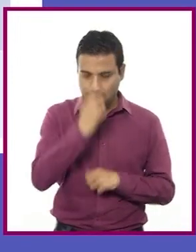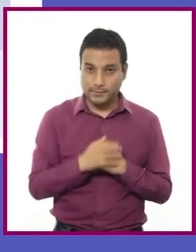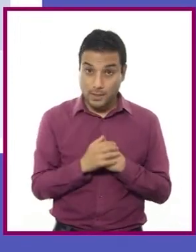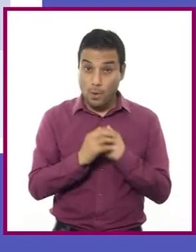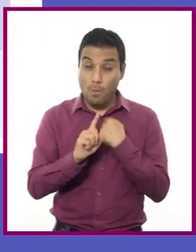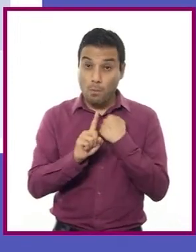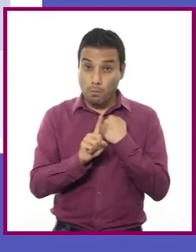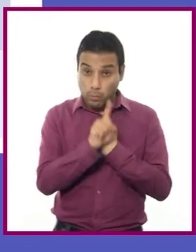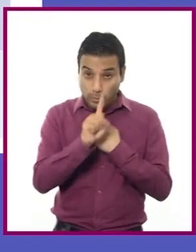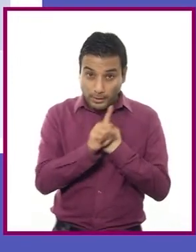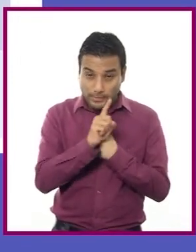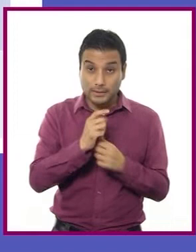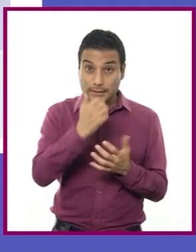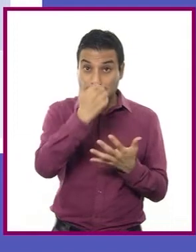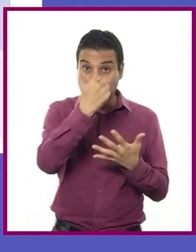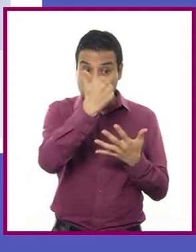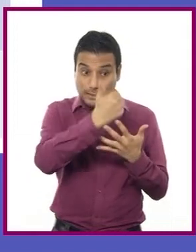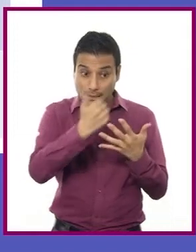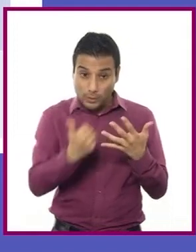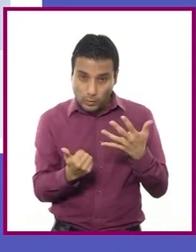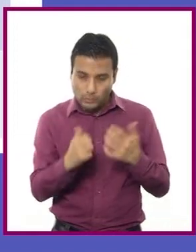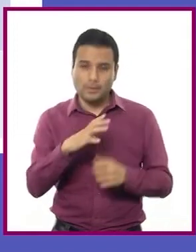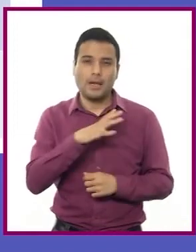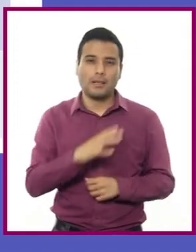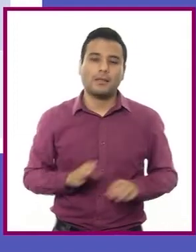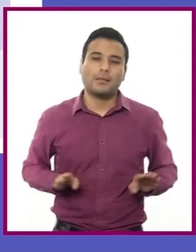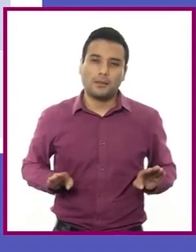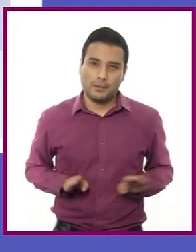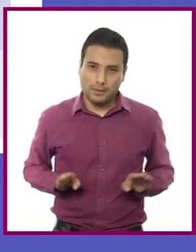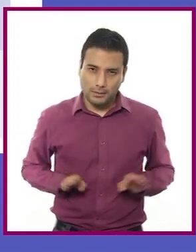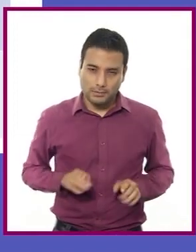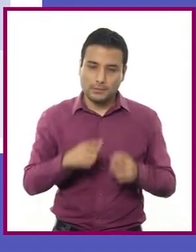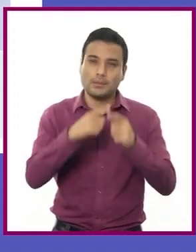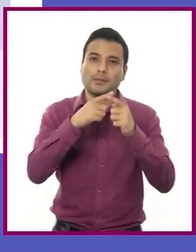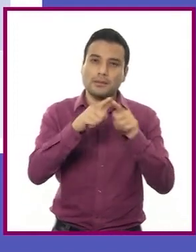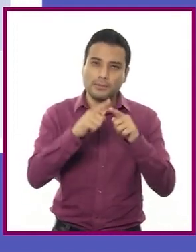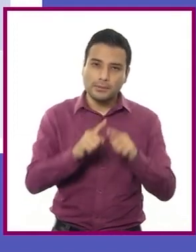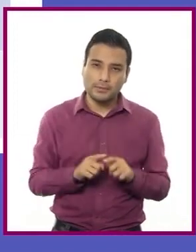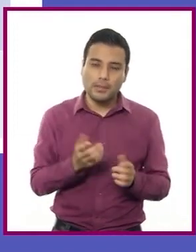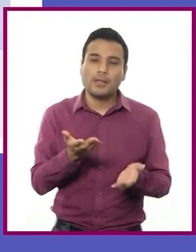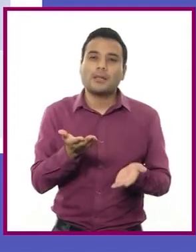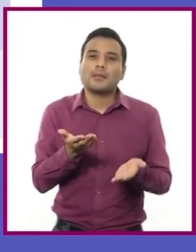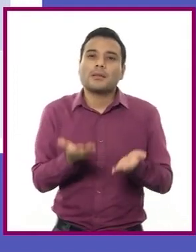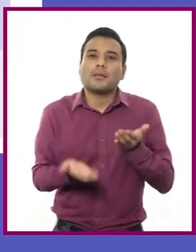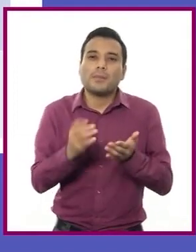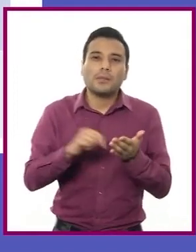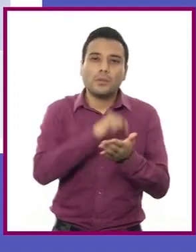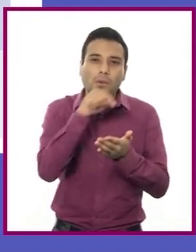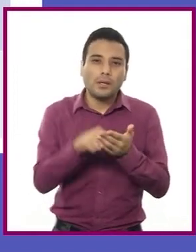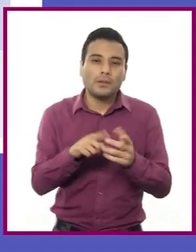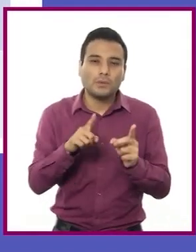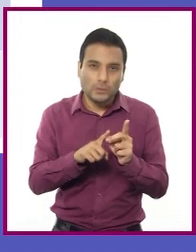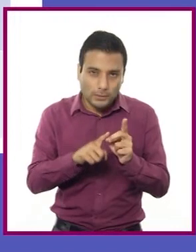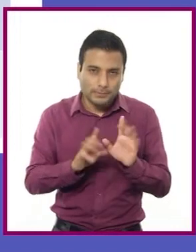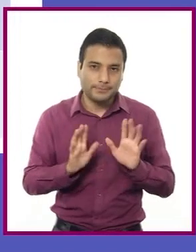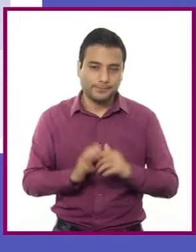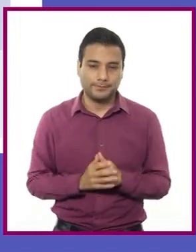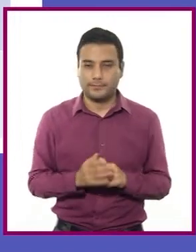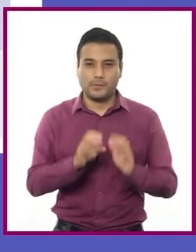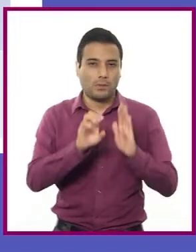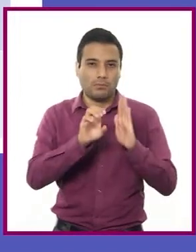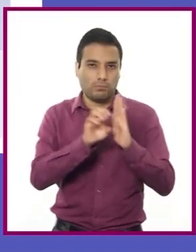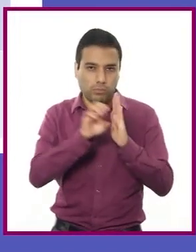social puede adquirir diferentes características, dependiendo del lugar donde se presente. Por